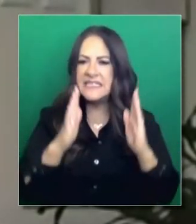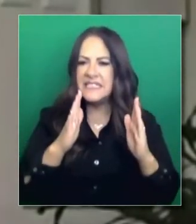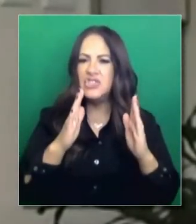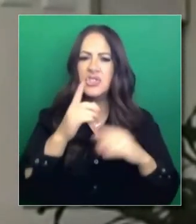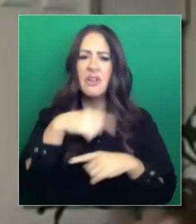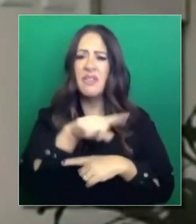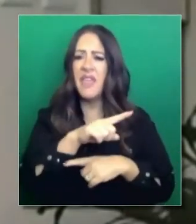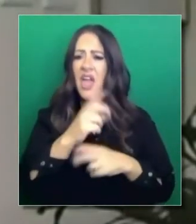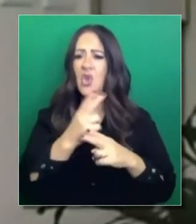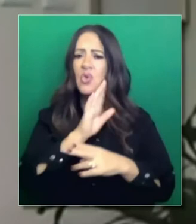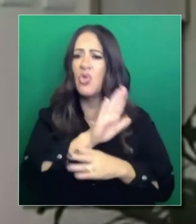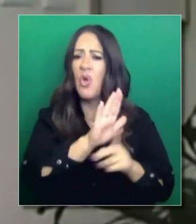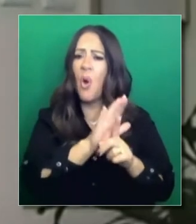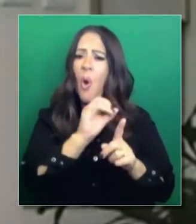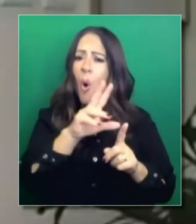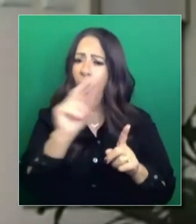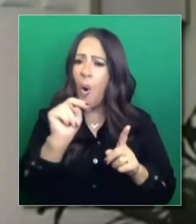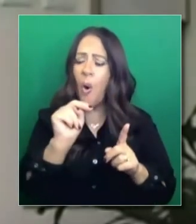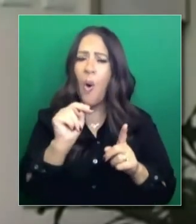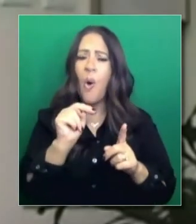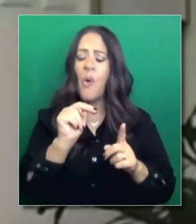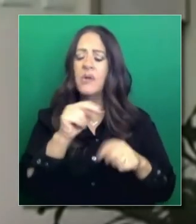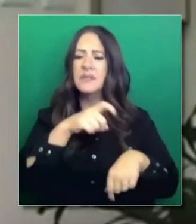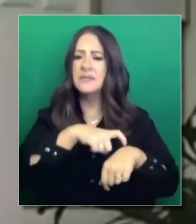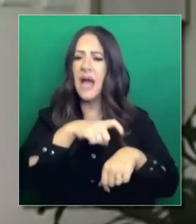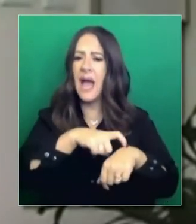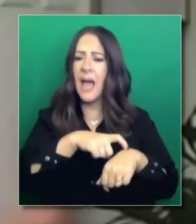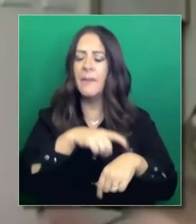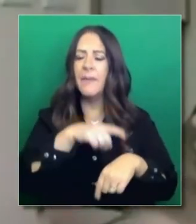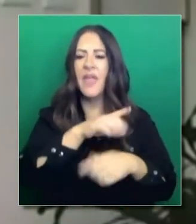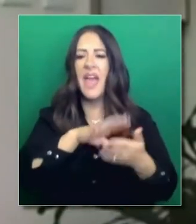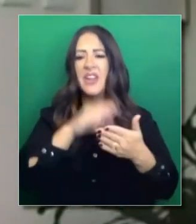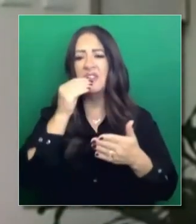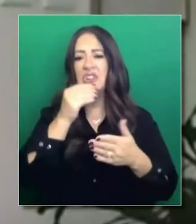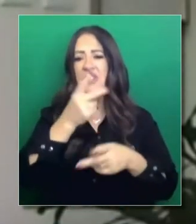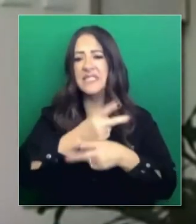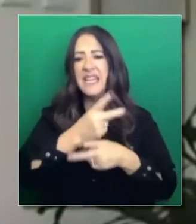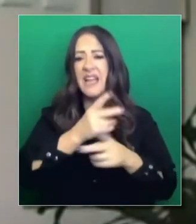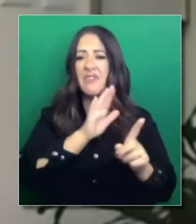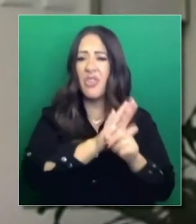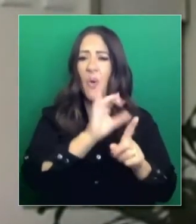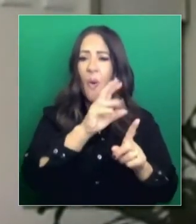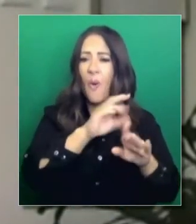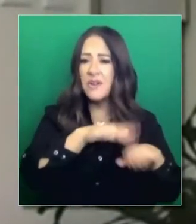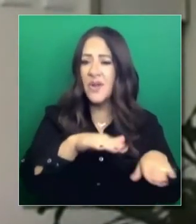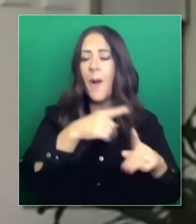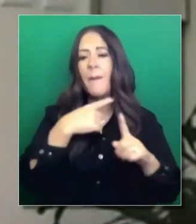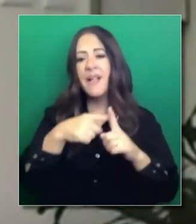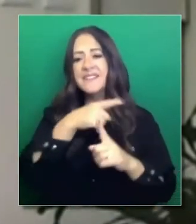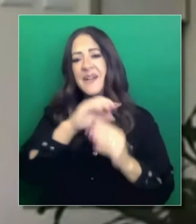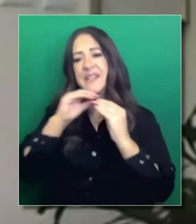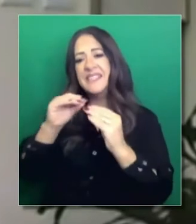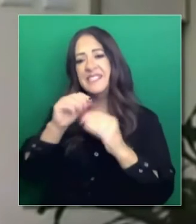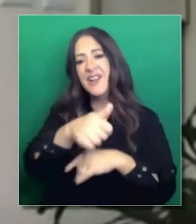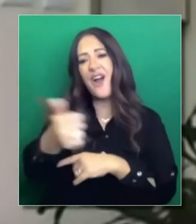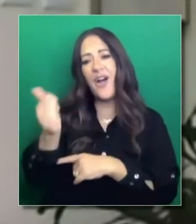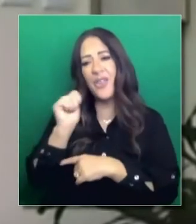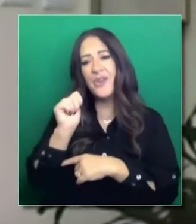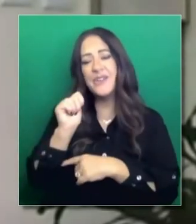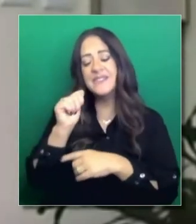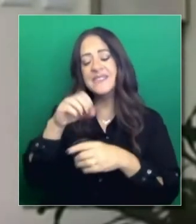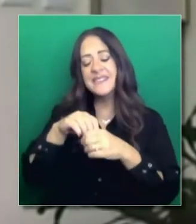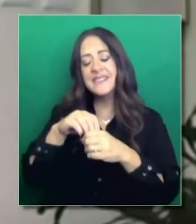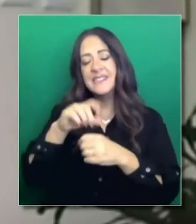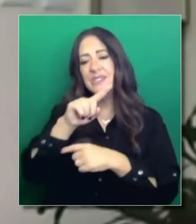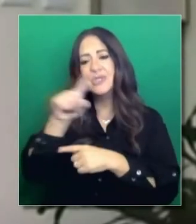hecho mucho de esto en sus propias casas, aprendiendo nuevas metodologías pedagógicas, enseñando